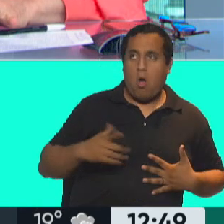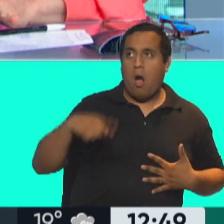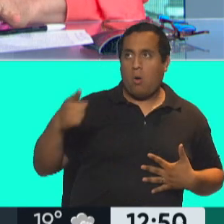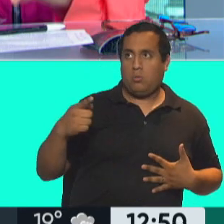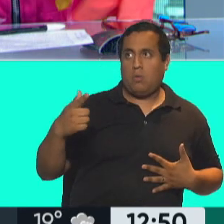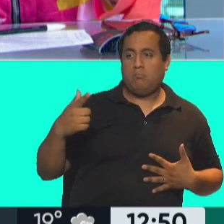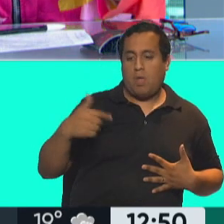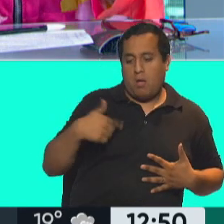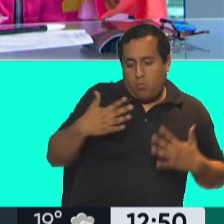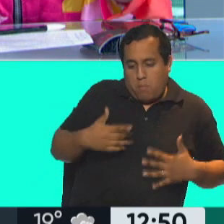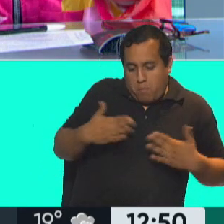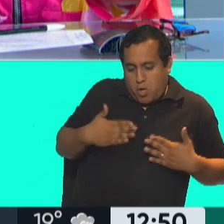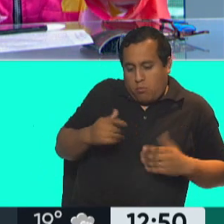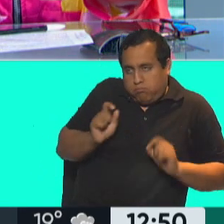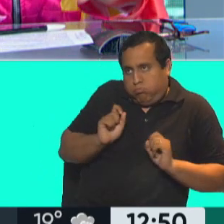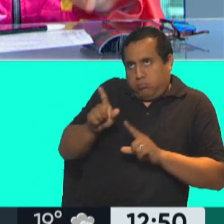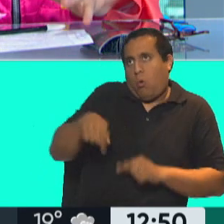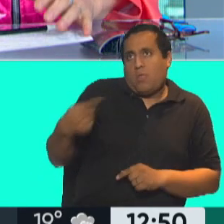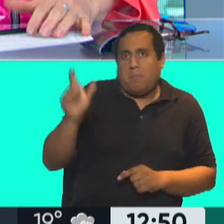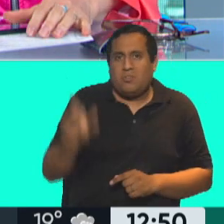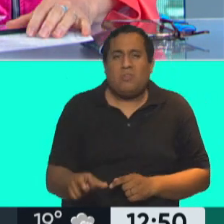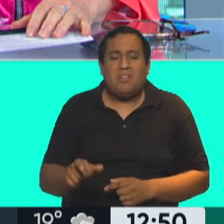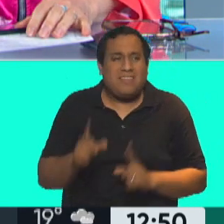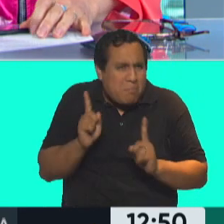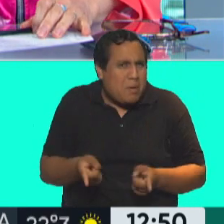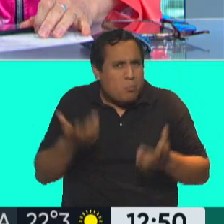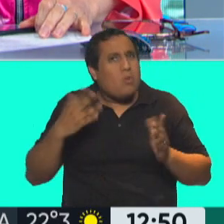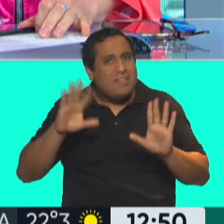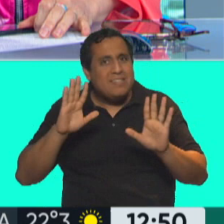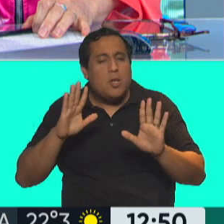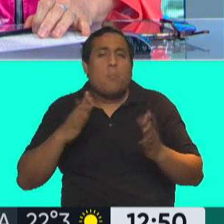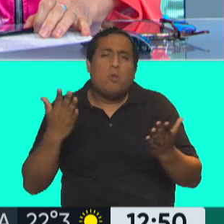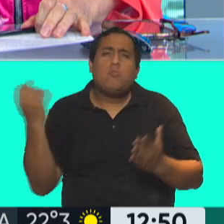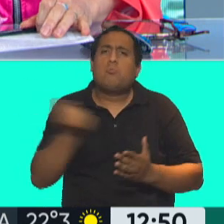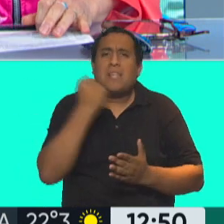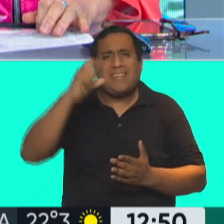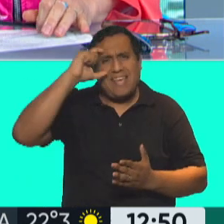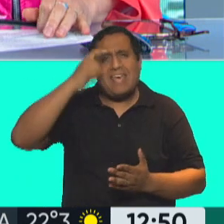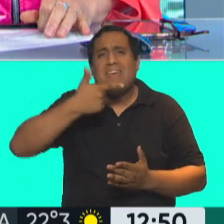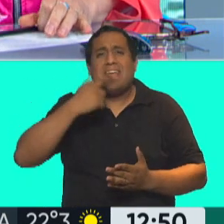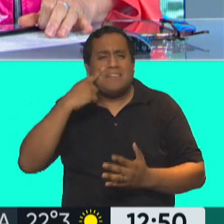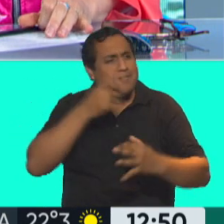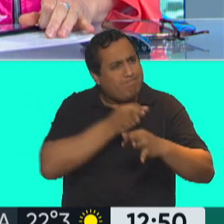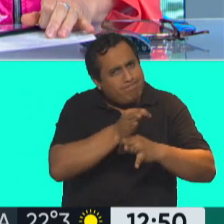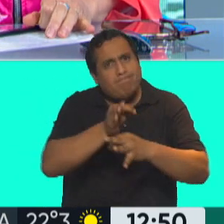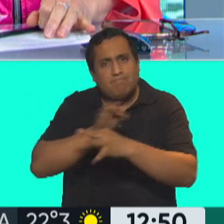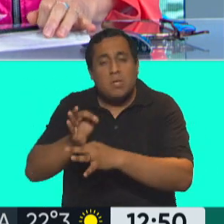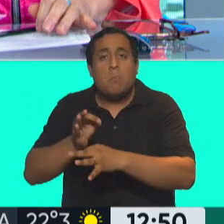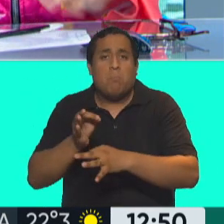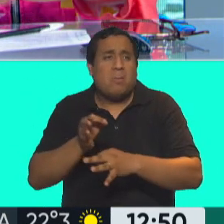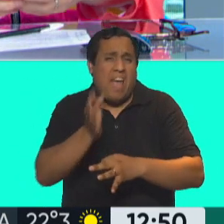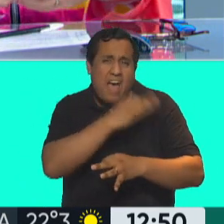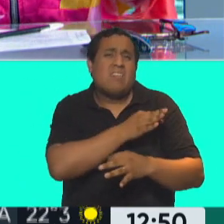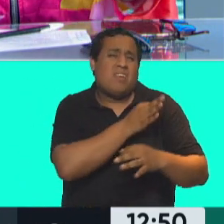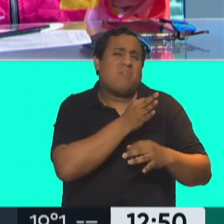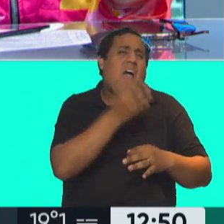independientemente de de la situación en la que esté entonces por eso es tan importante la s y para empezar a desarmar estos valores que se han construido